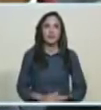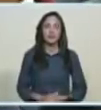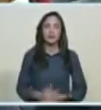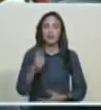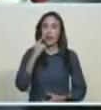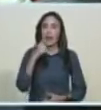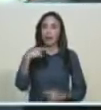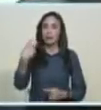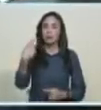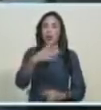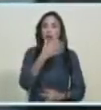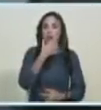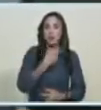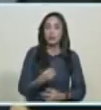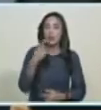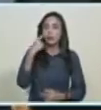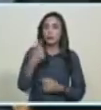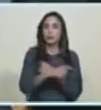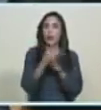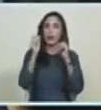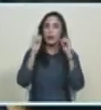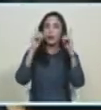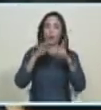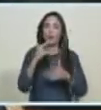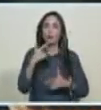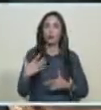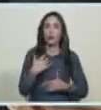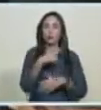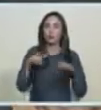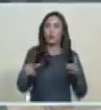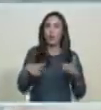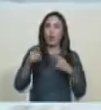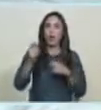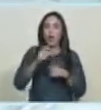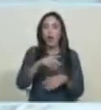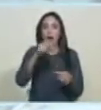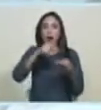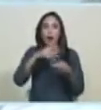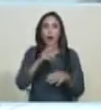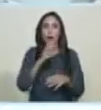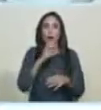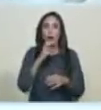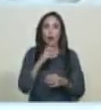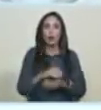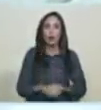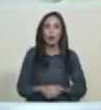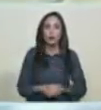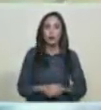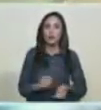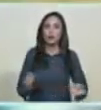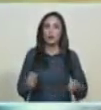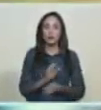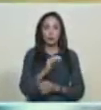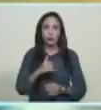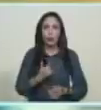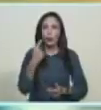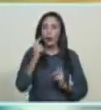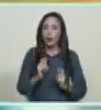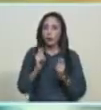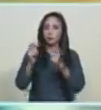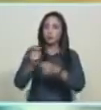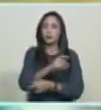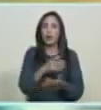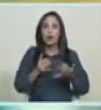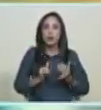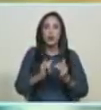las próximas Navidades va a ser el certificado de ahorro en oro. Yo le puedo regalar a alguien, a un hijo, a la mamá,